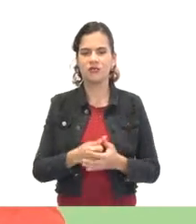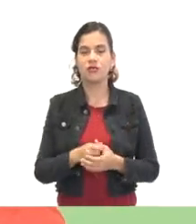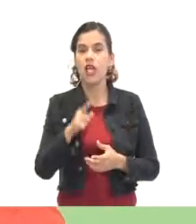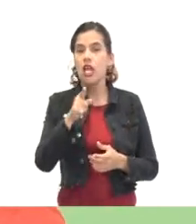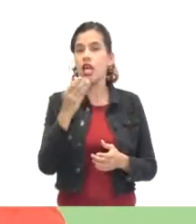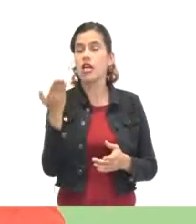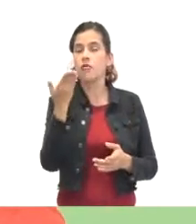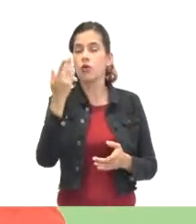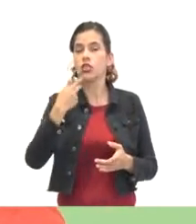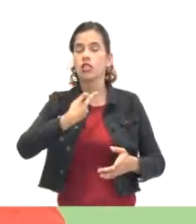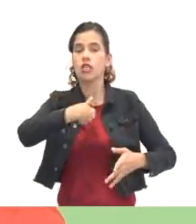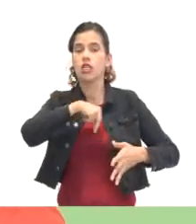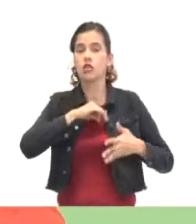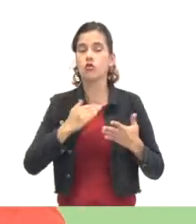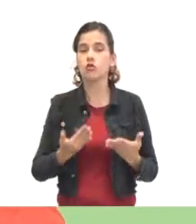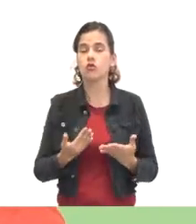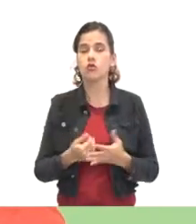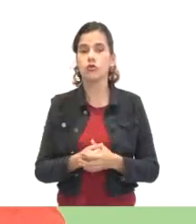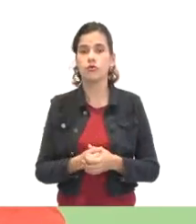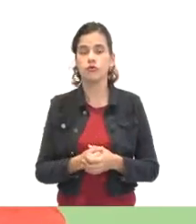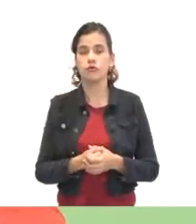es importante que nosotros